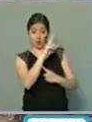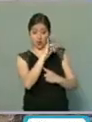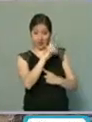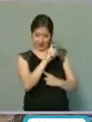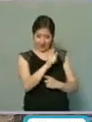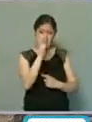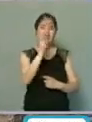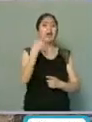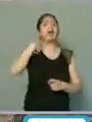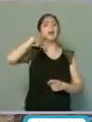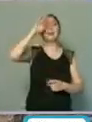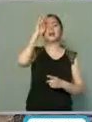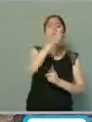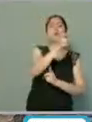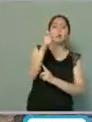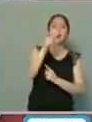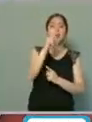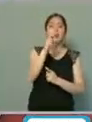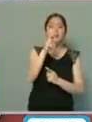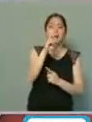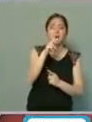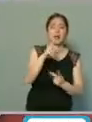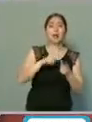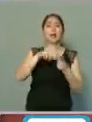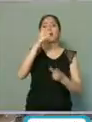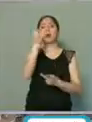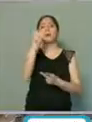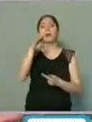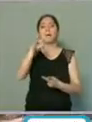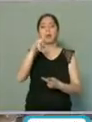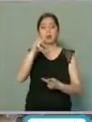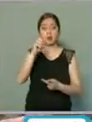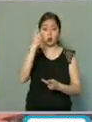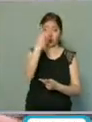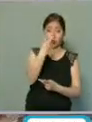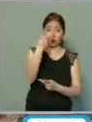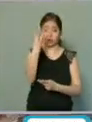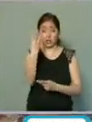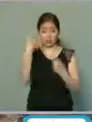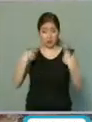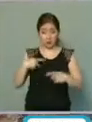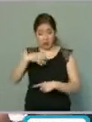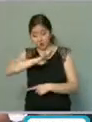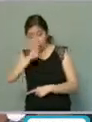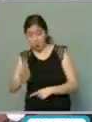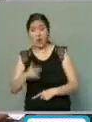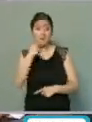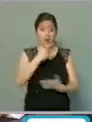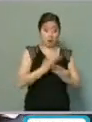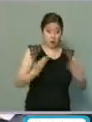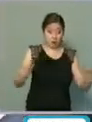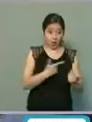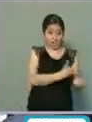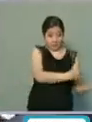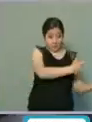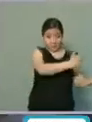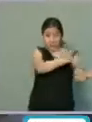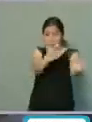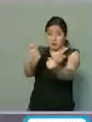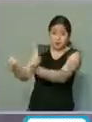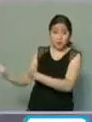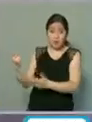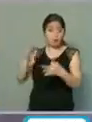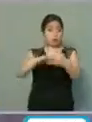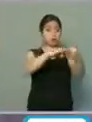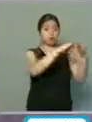revólver o con una 9 milímetros mataban a 2, 3 personas, bueno, con estas son a centenares que pueden estar alcanzando. Eso es